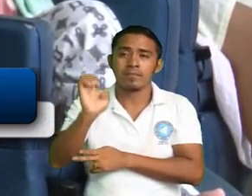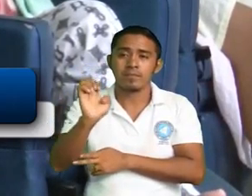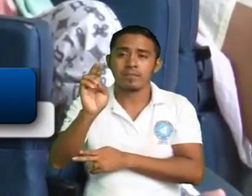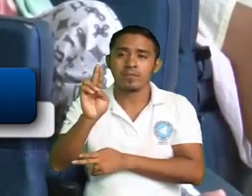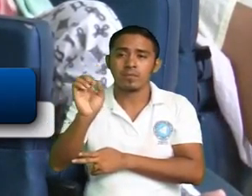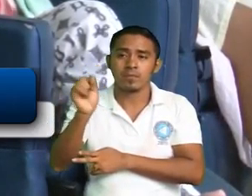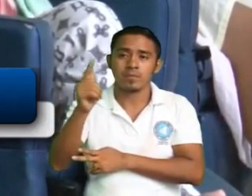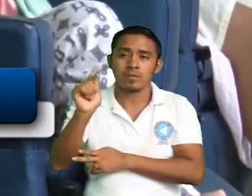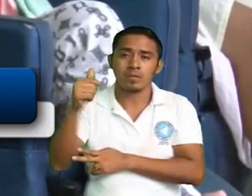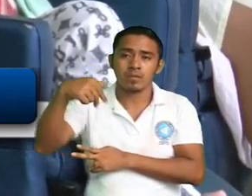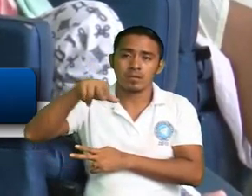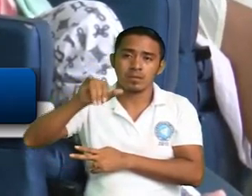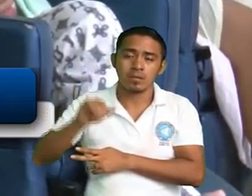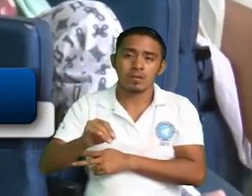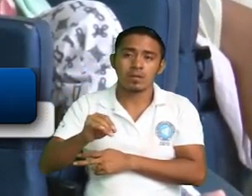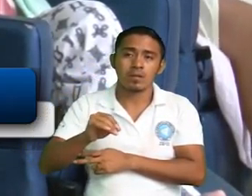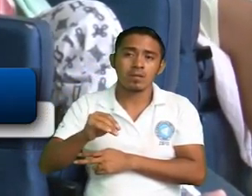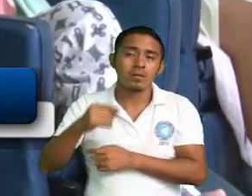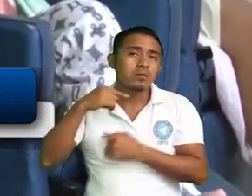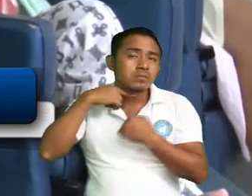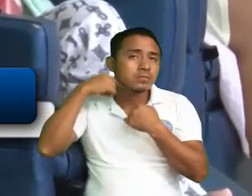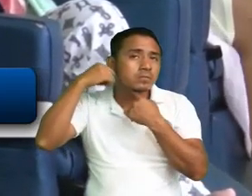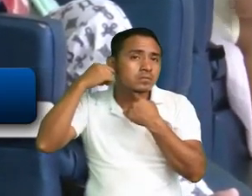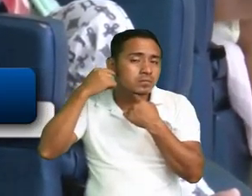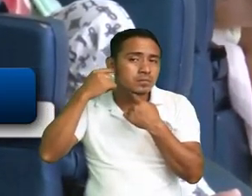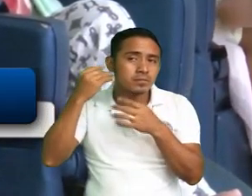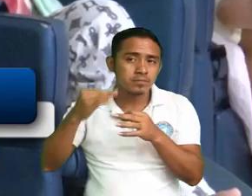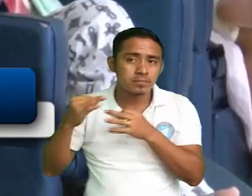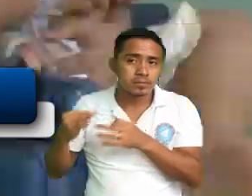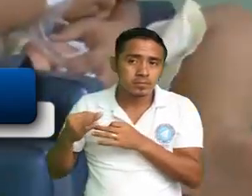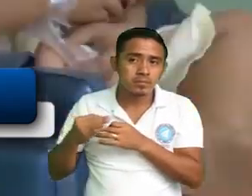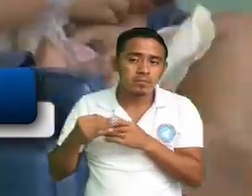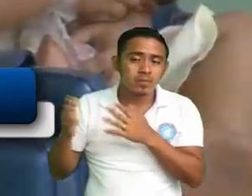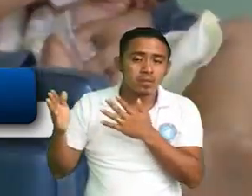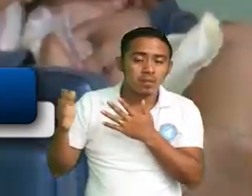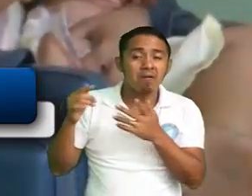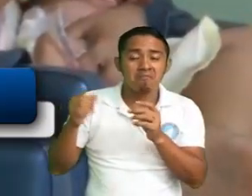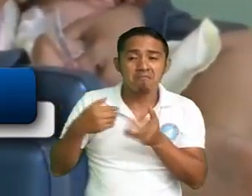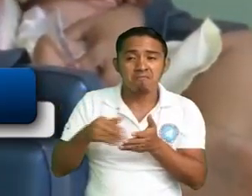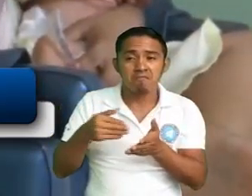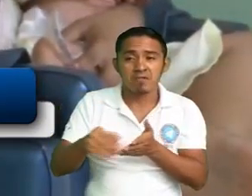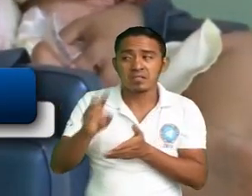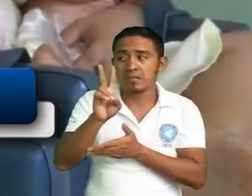y haya ventilación y drenaje más bien del oído medio.